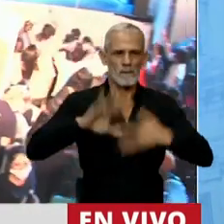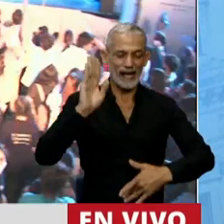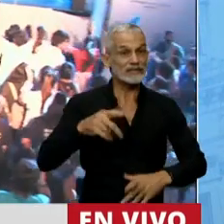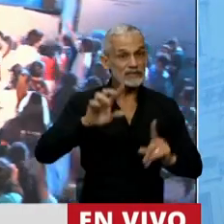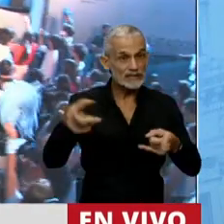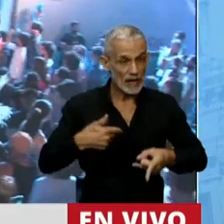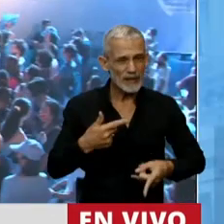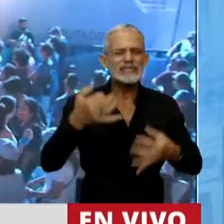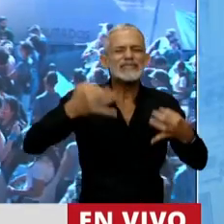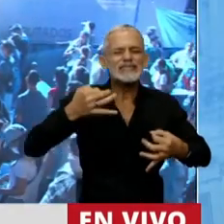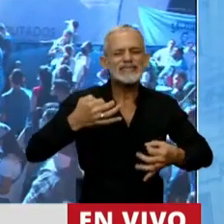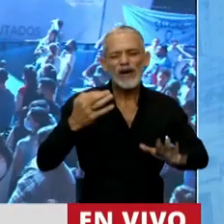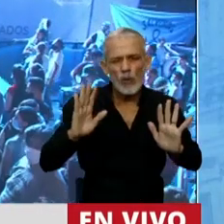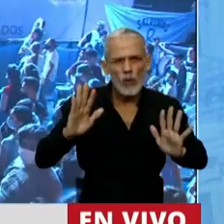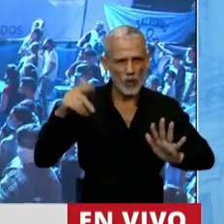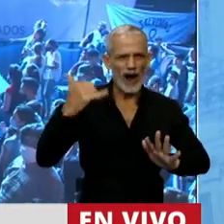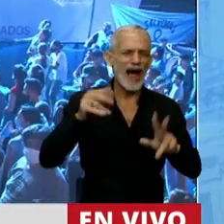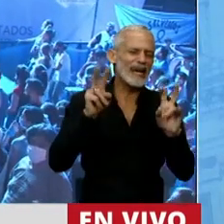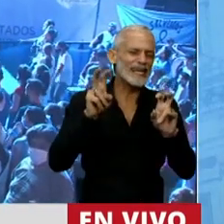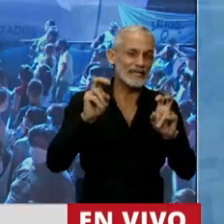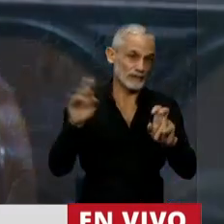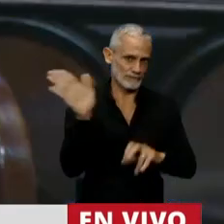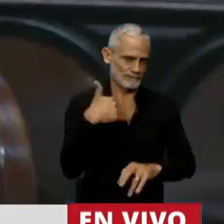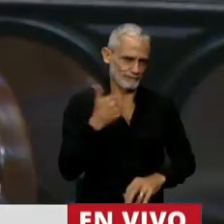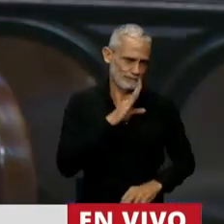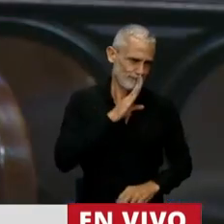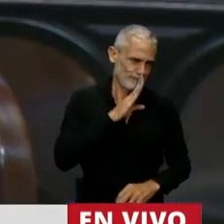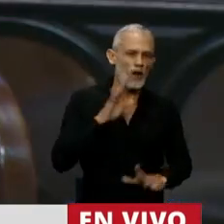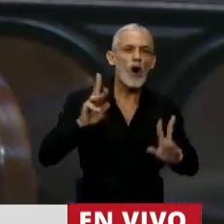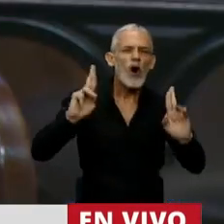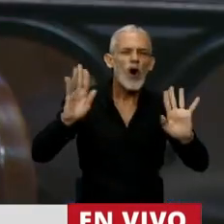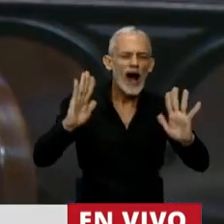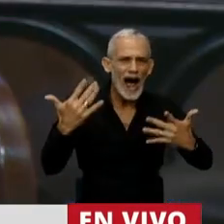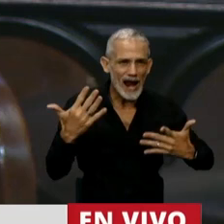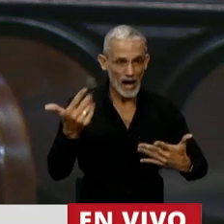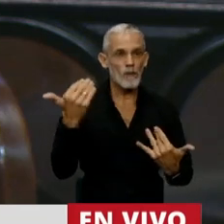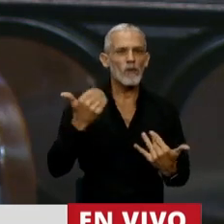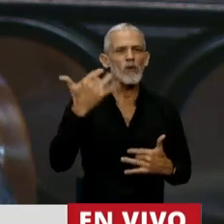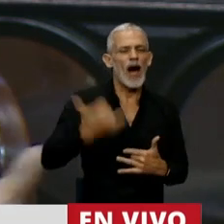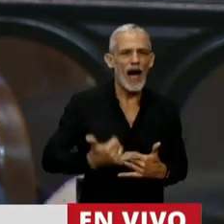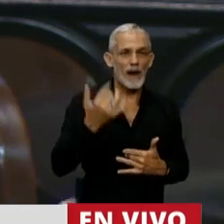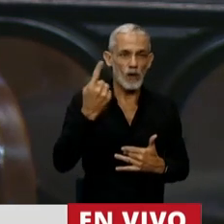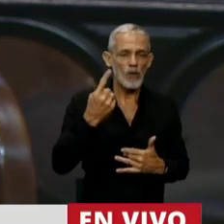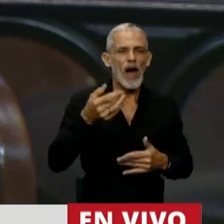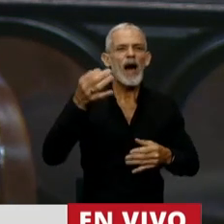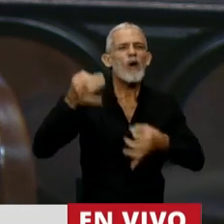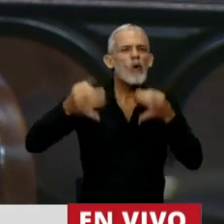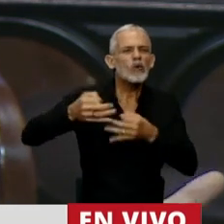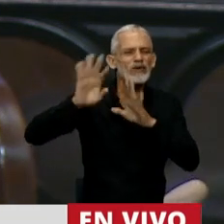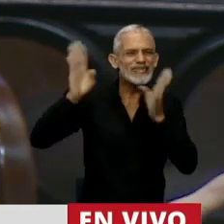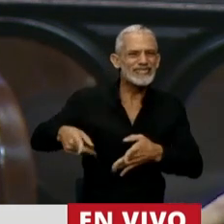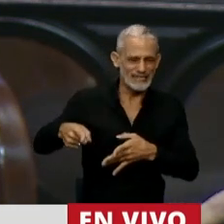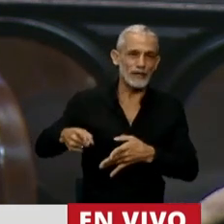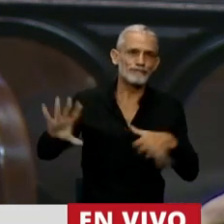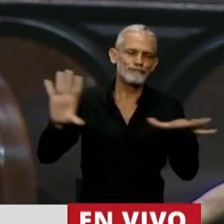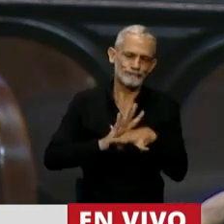presidente, seguramente, acá hay un tema que nadie dijo, ojalá pudiésemos tener una justicia